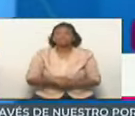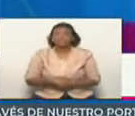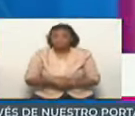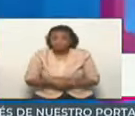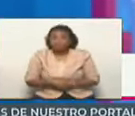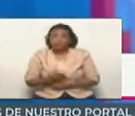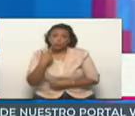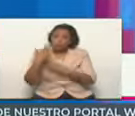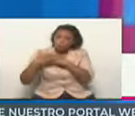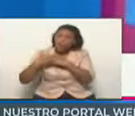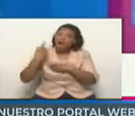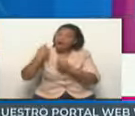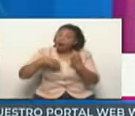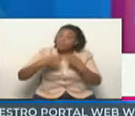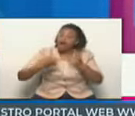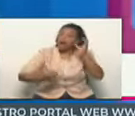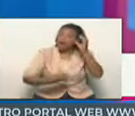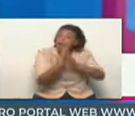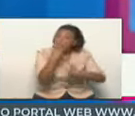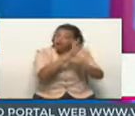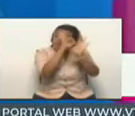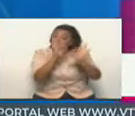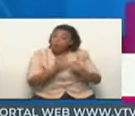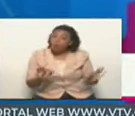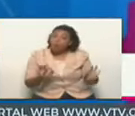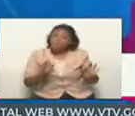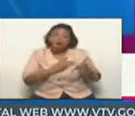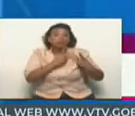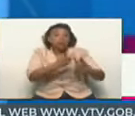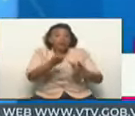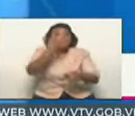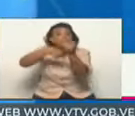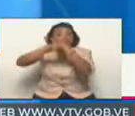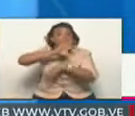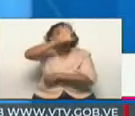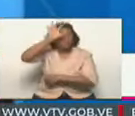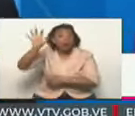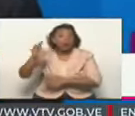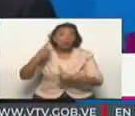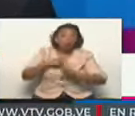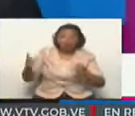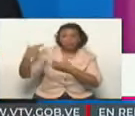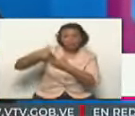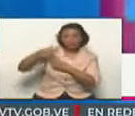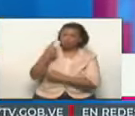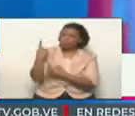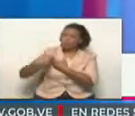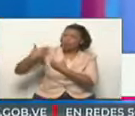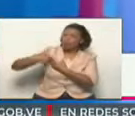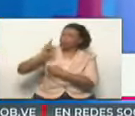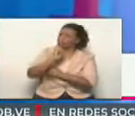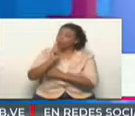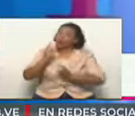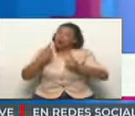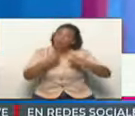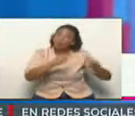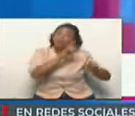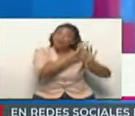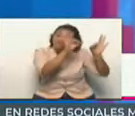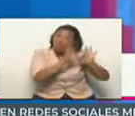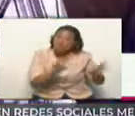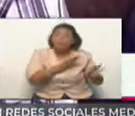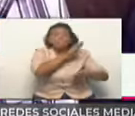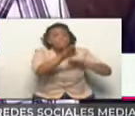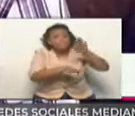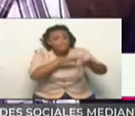Me decía, pero tenemos que construir la vocación exportadora de Venezuela, Nicolás. Tenemos que irla construyendo paso a